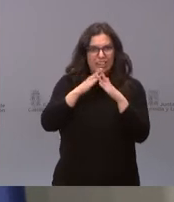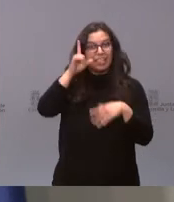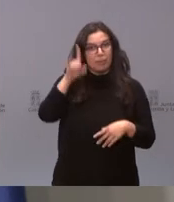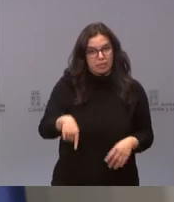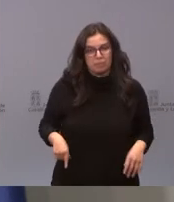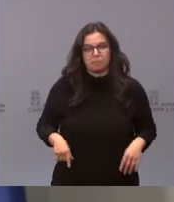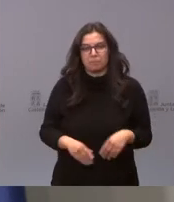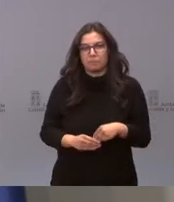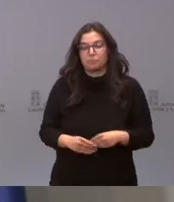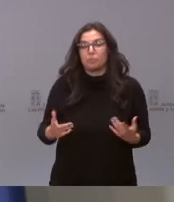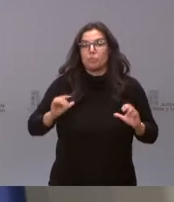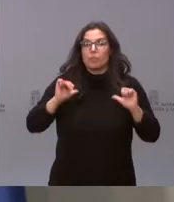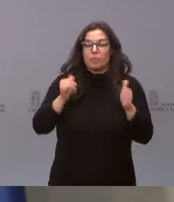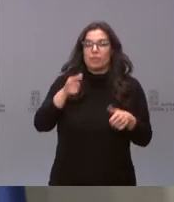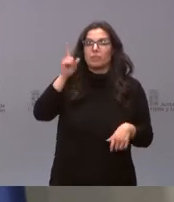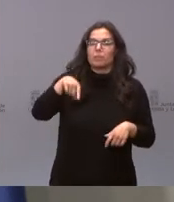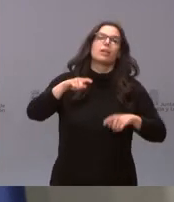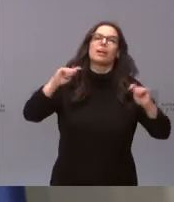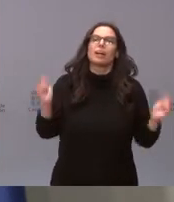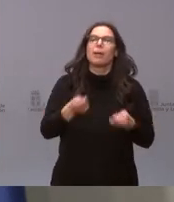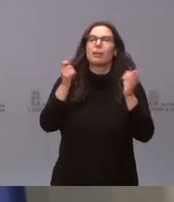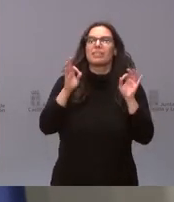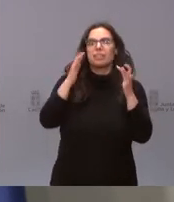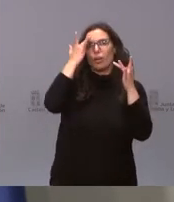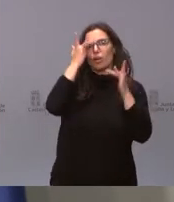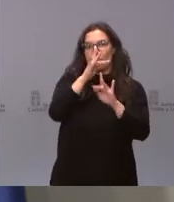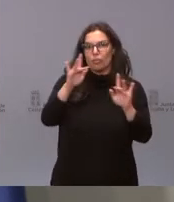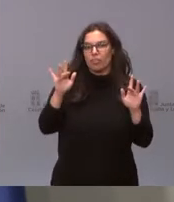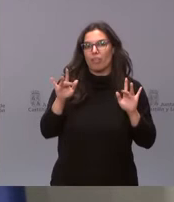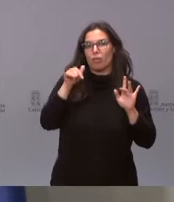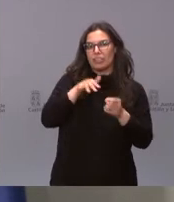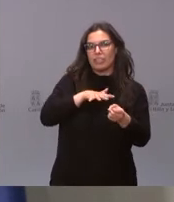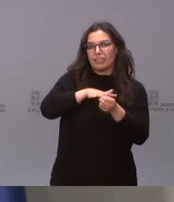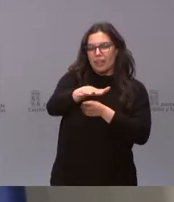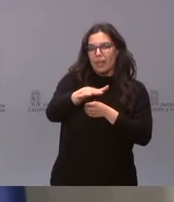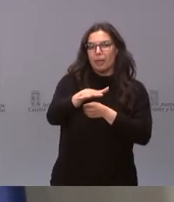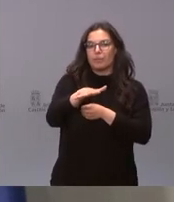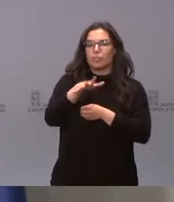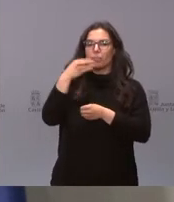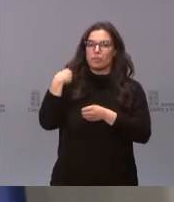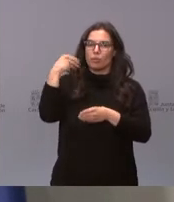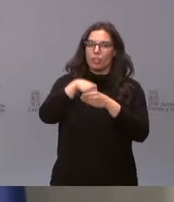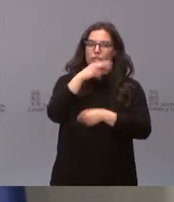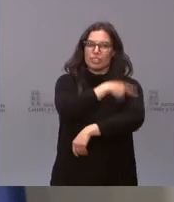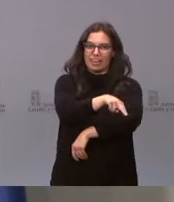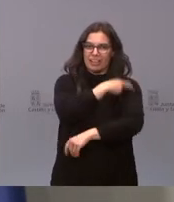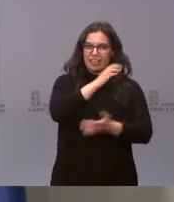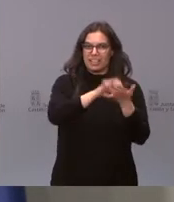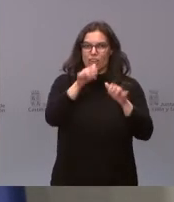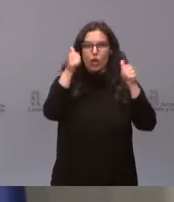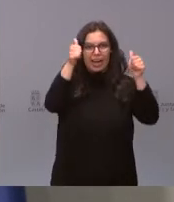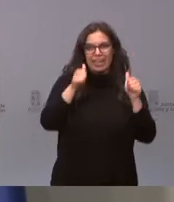vamos a iniciar también una campaña de concienciación en este ámbito dentro de sacyl con cartelería en todos nuestros